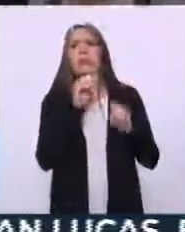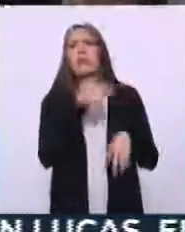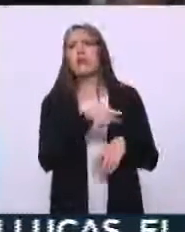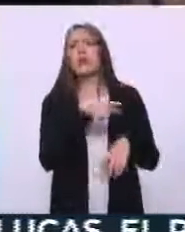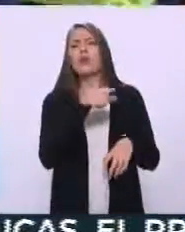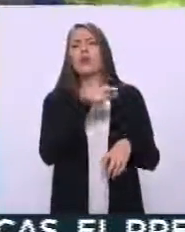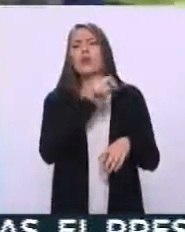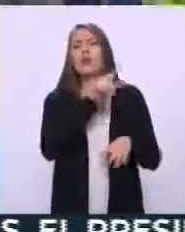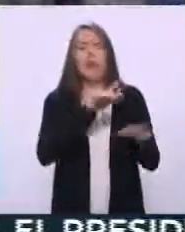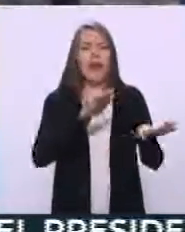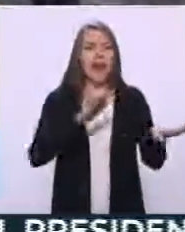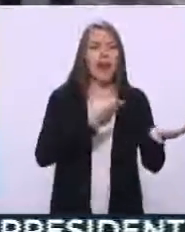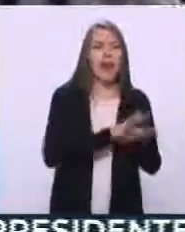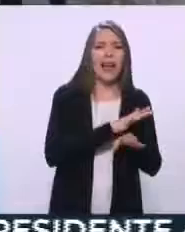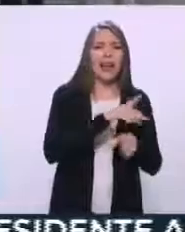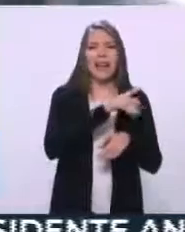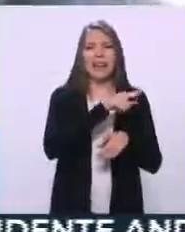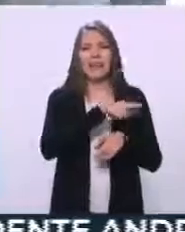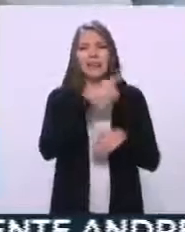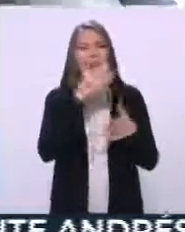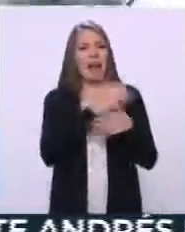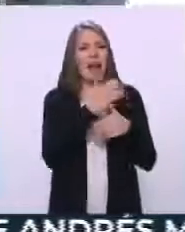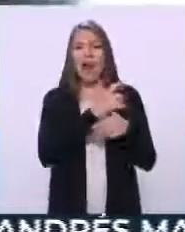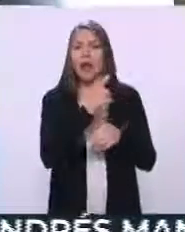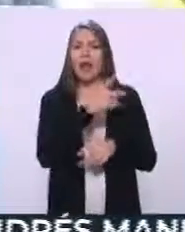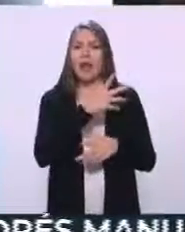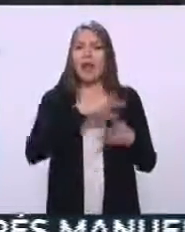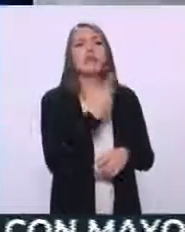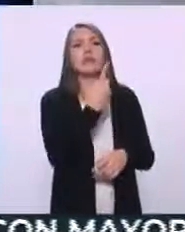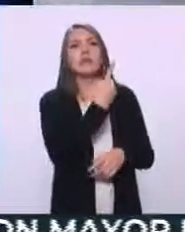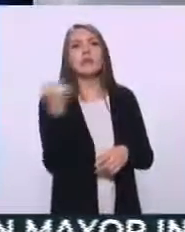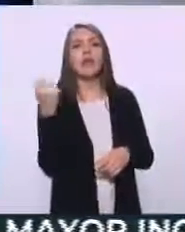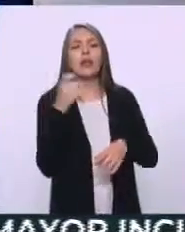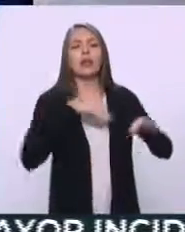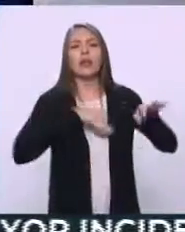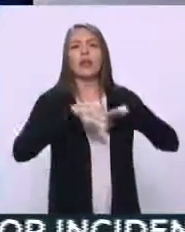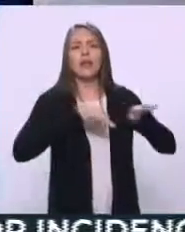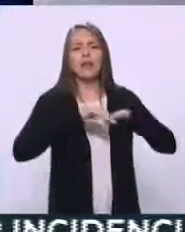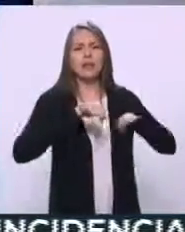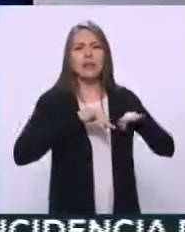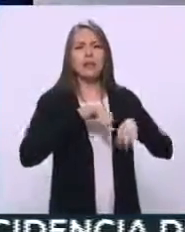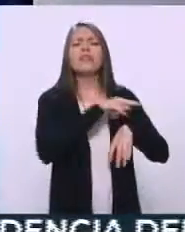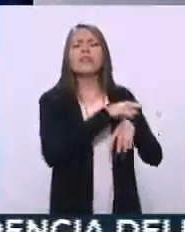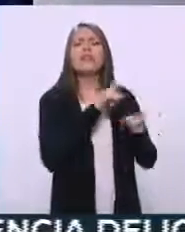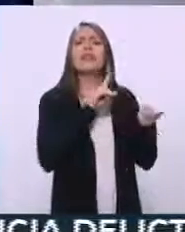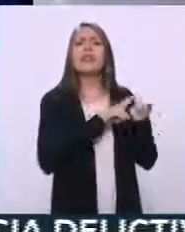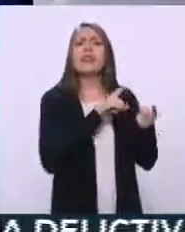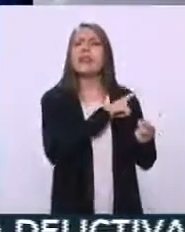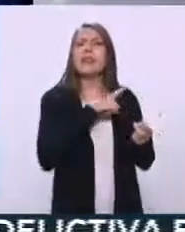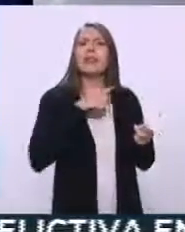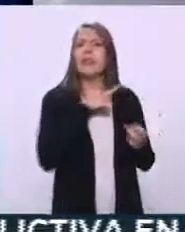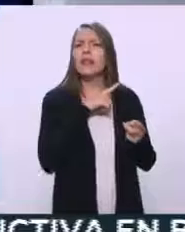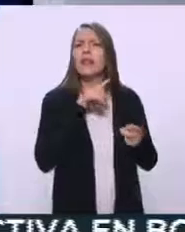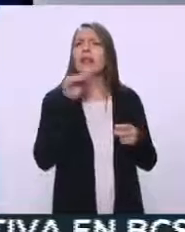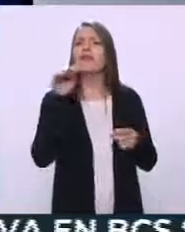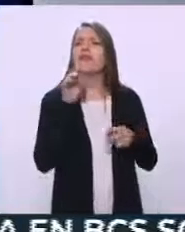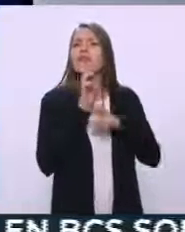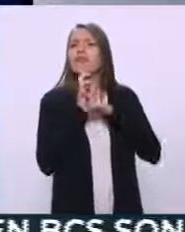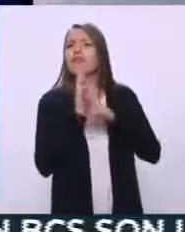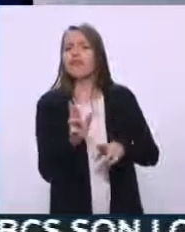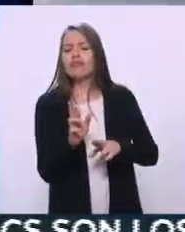que se comprometió o el que hizo el trámite para convertirse en un restaurante, pues... ¿Eso a quién se lo tendrían que reportar? Y el reporte